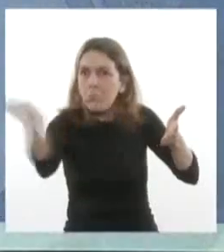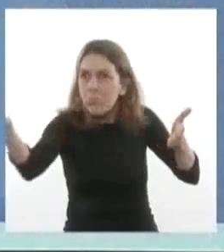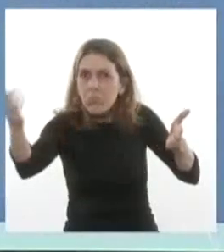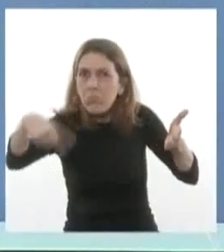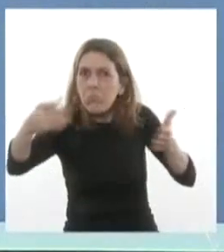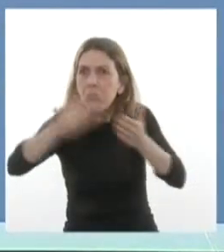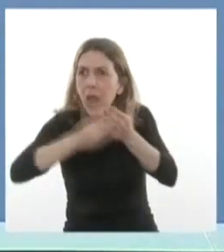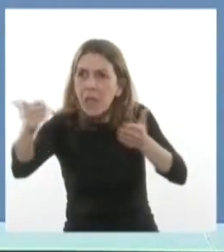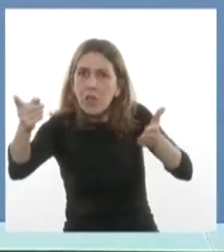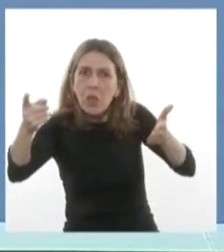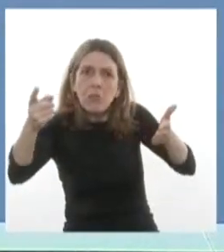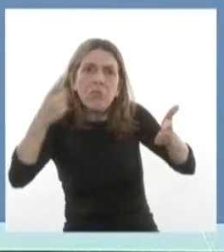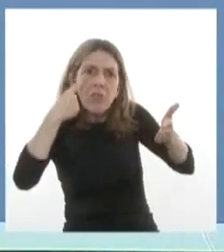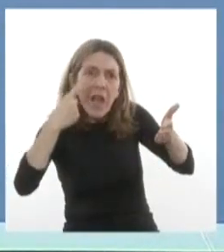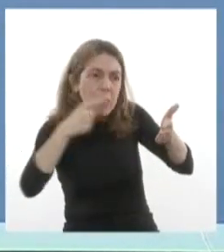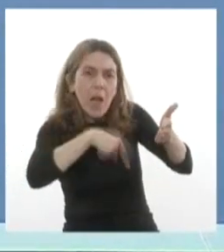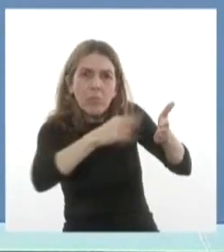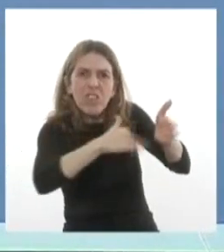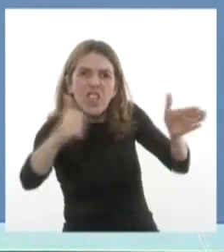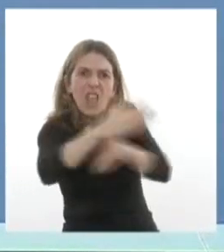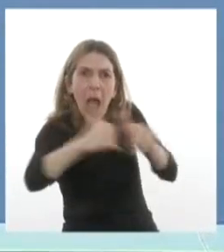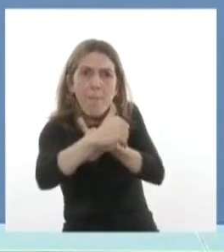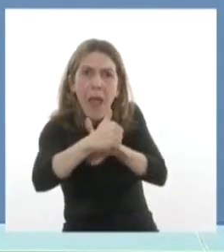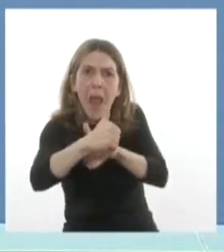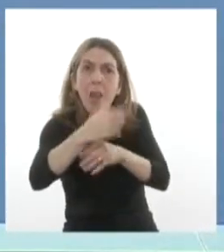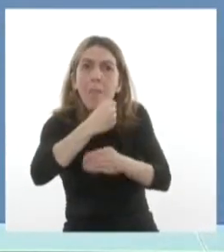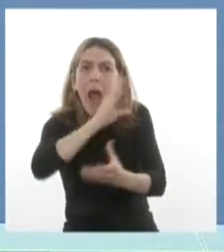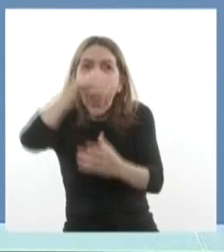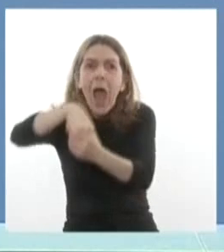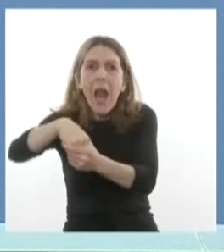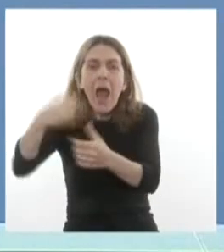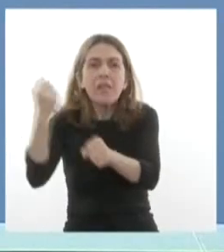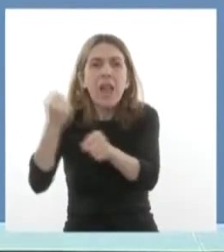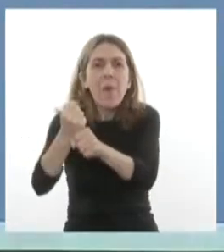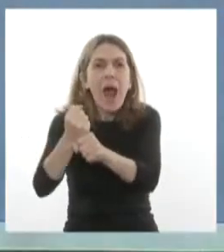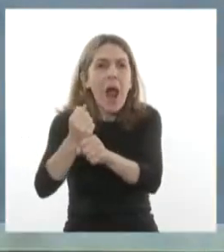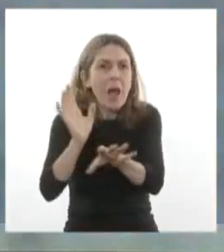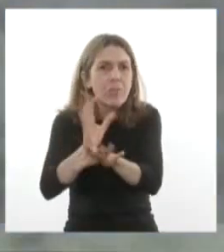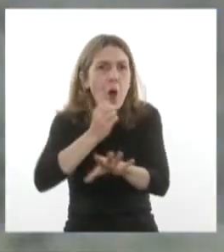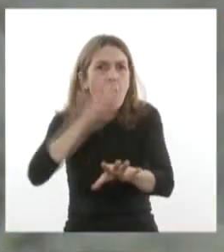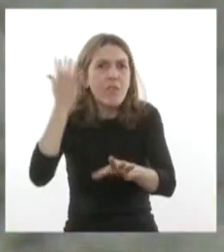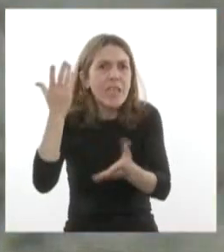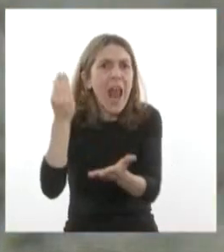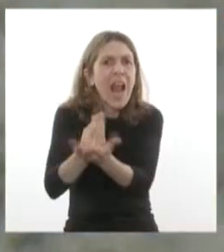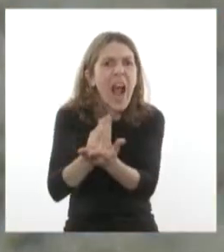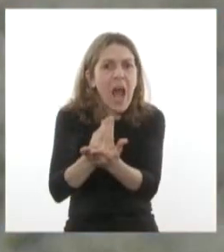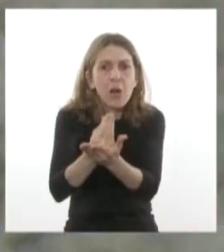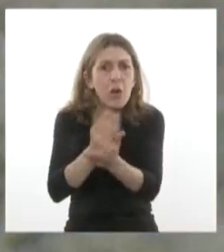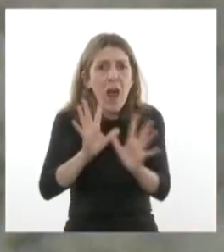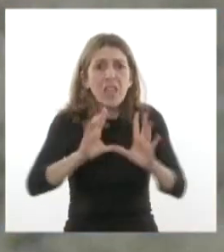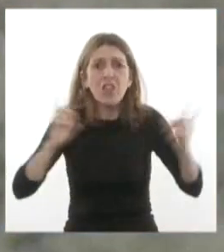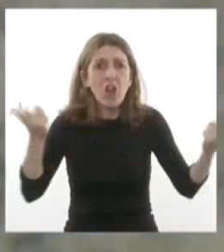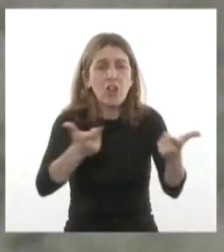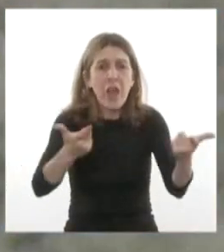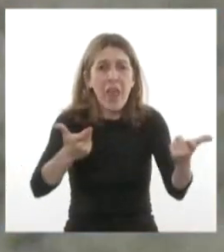y sumemos a esas personas a la formalidad de ser parte de una sociedad, que tengan allí la